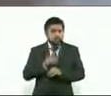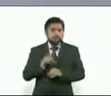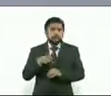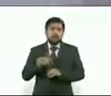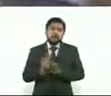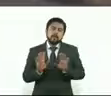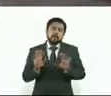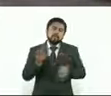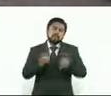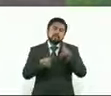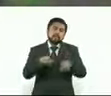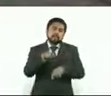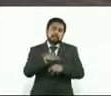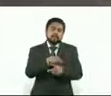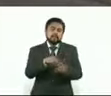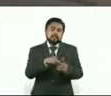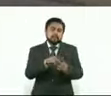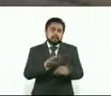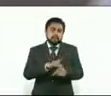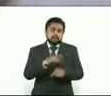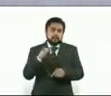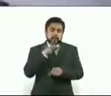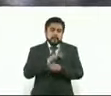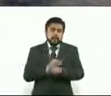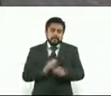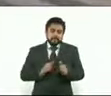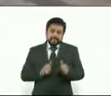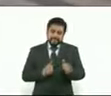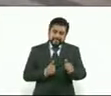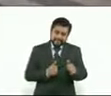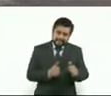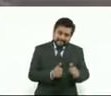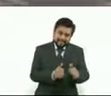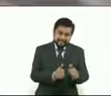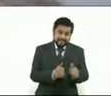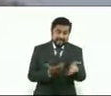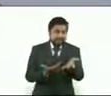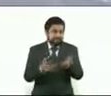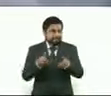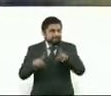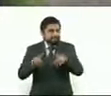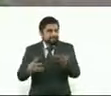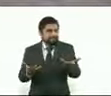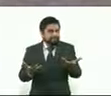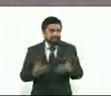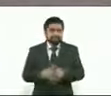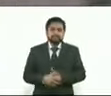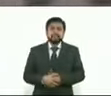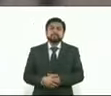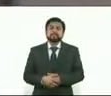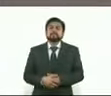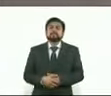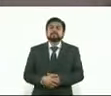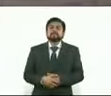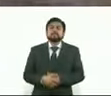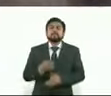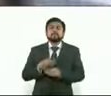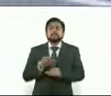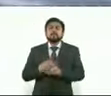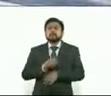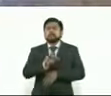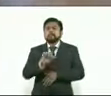va tomando más fuerza y los puede alcanzar. Bueno, vamos con Francisco San Clemente,